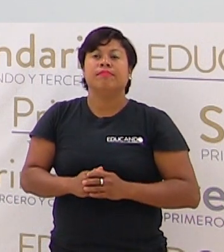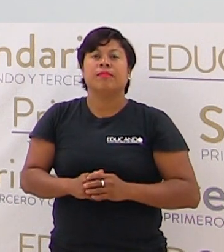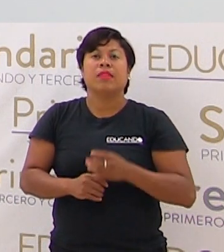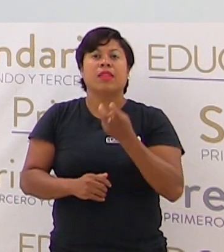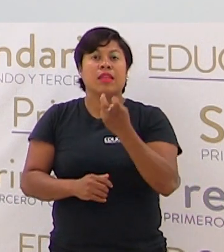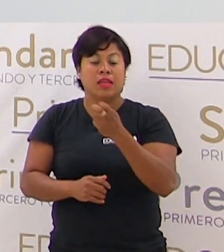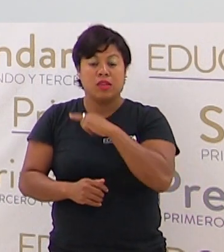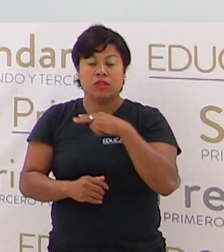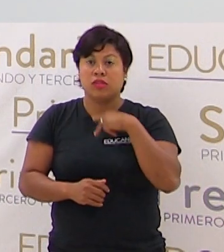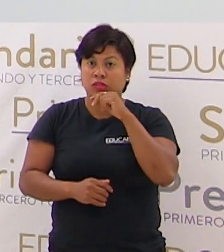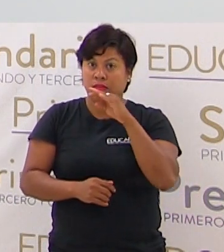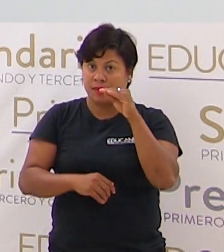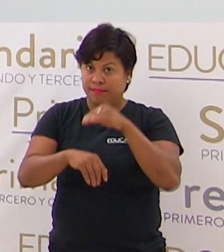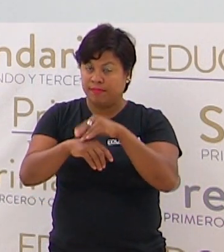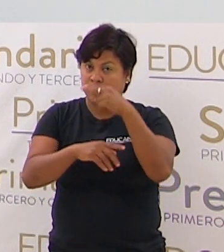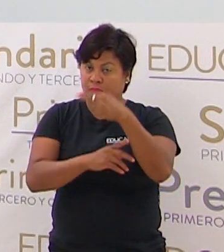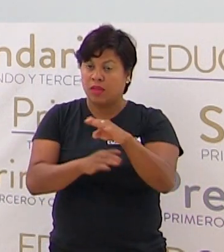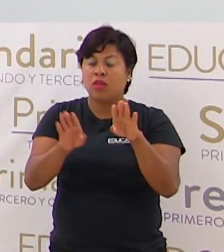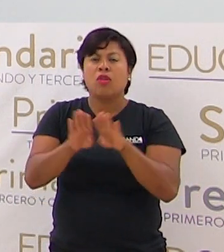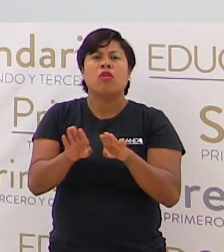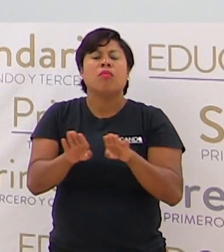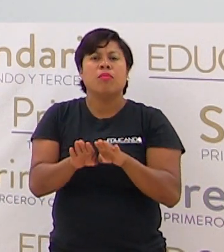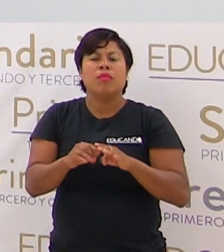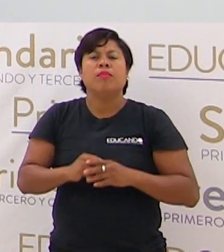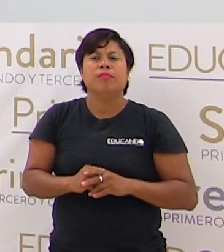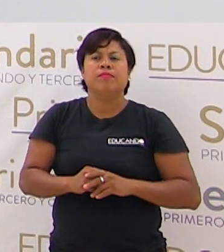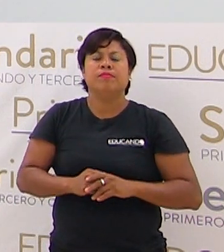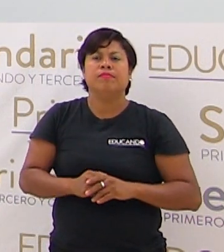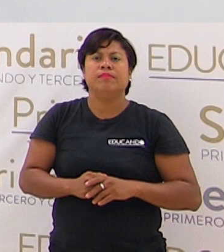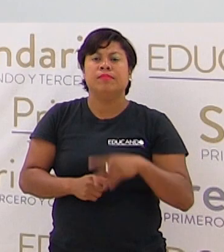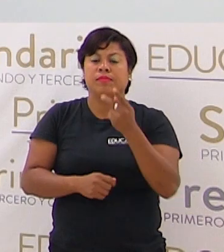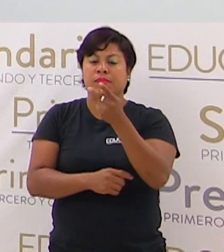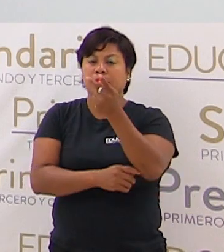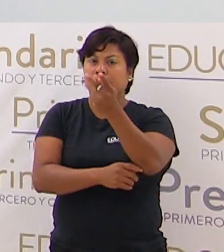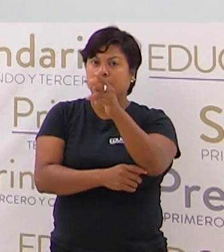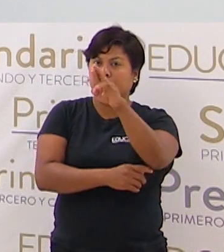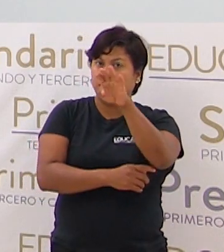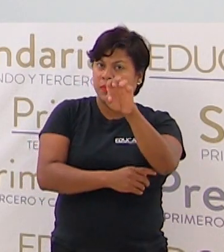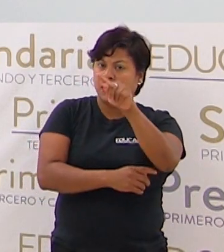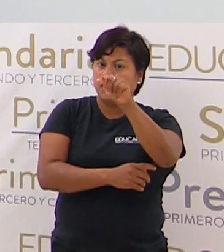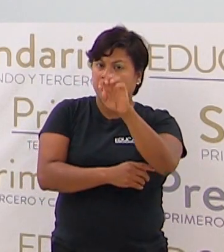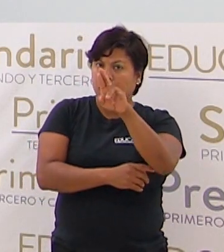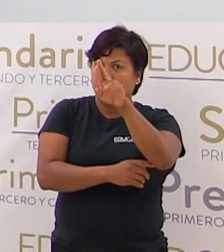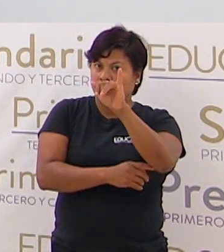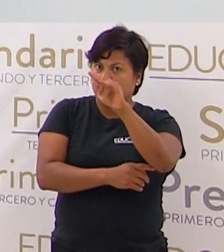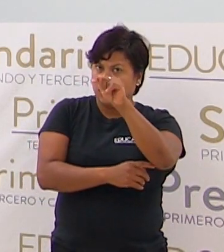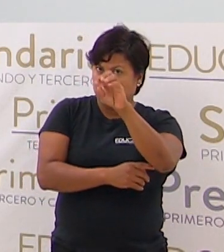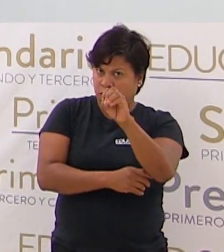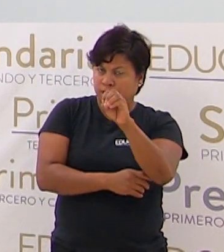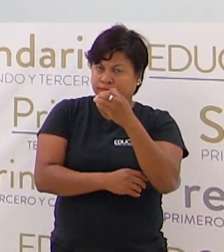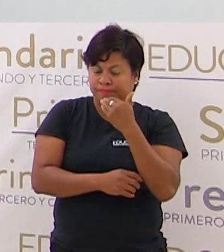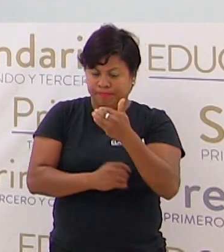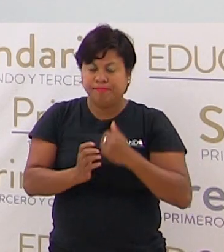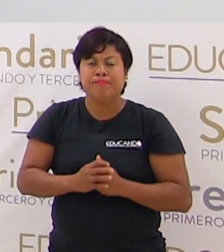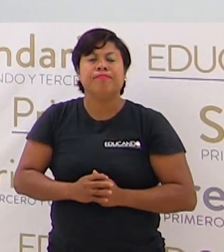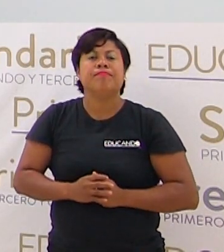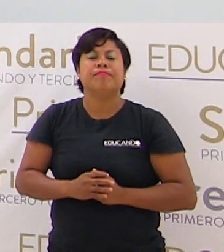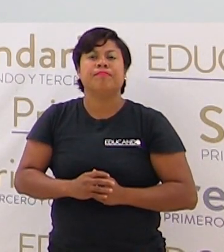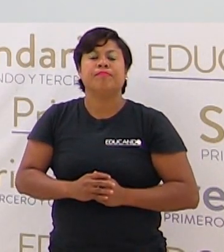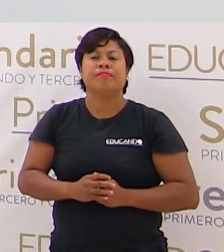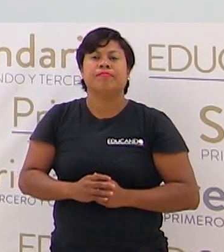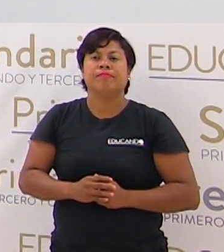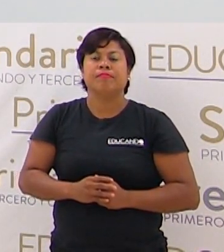bien, y lo que llamamos también como pretérito. Muy bien.